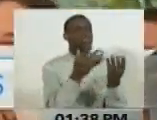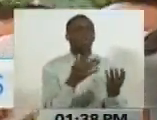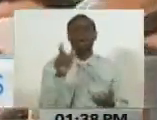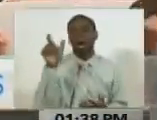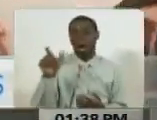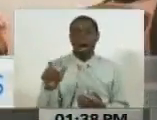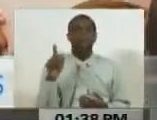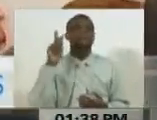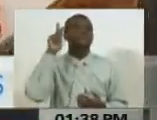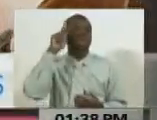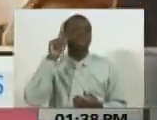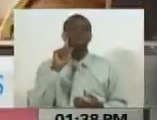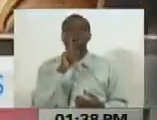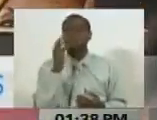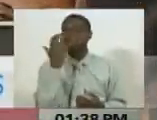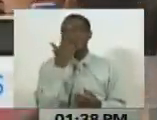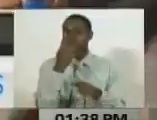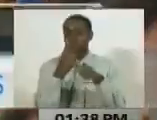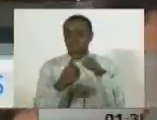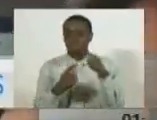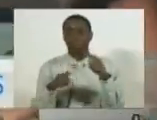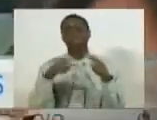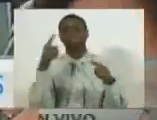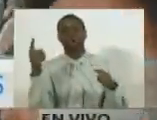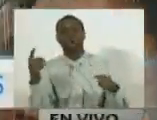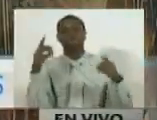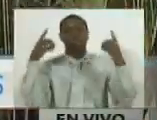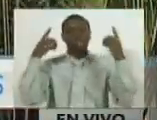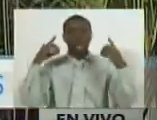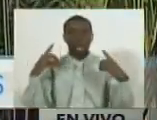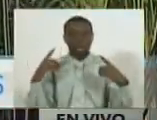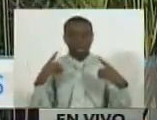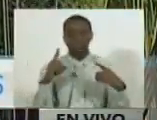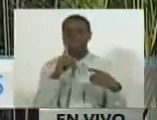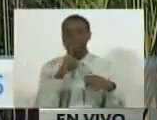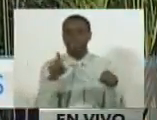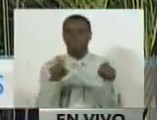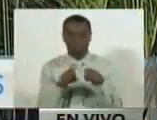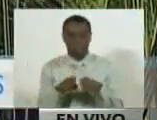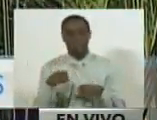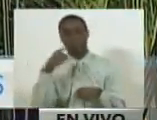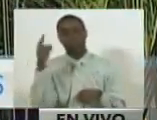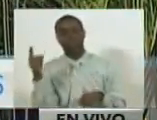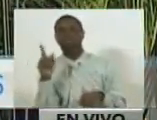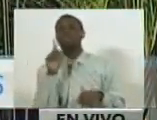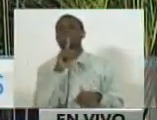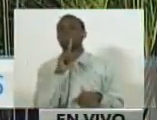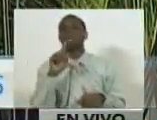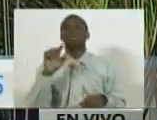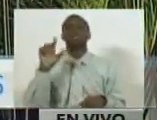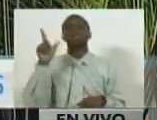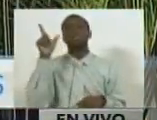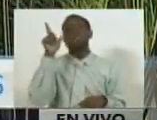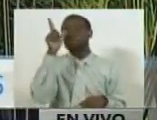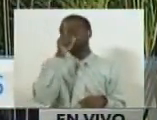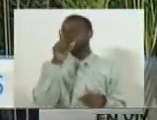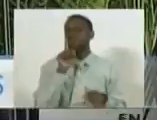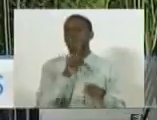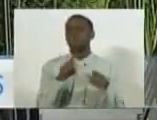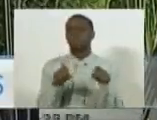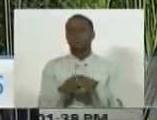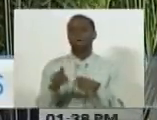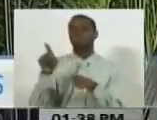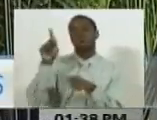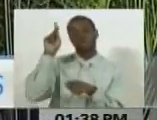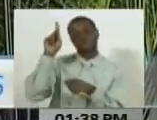Lourdes, a la profesora Damelia, a la profesora Lucía que están allá. Y también agradecida por la oportunidad que me da